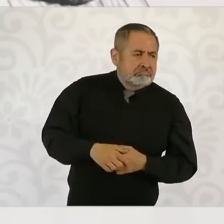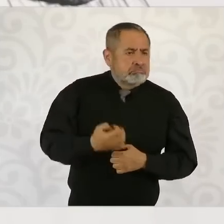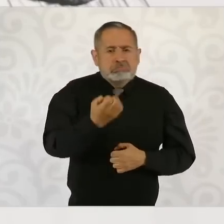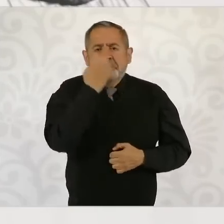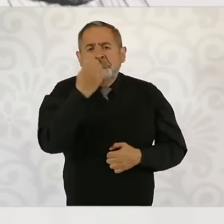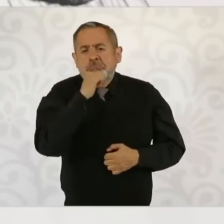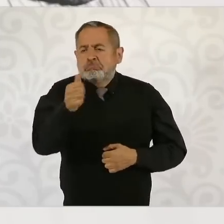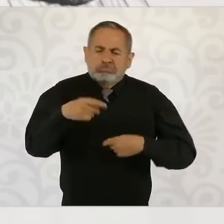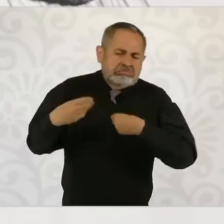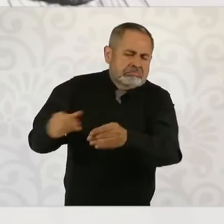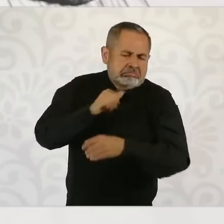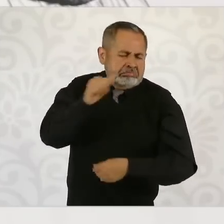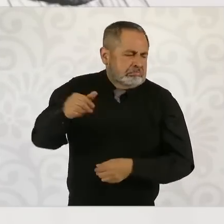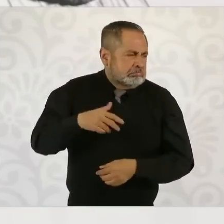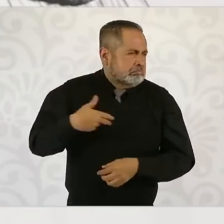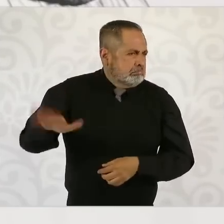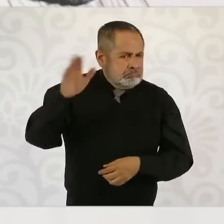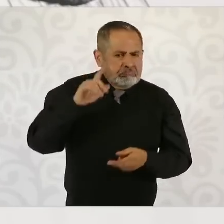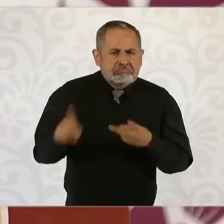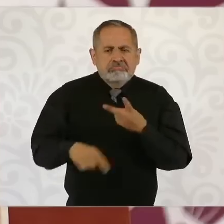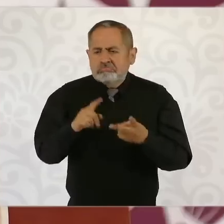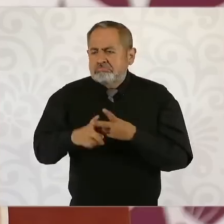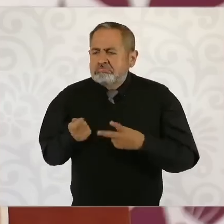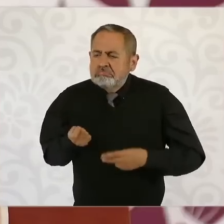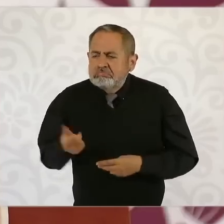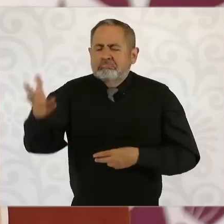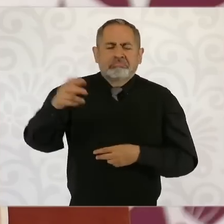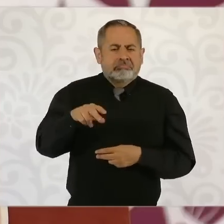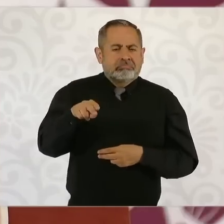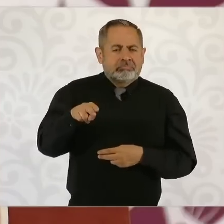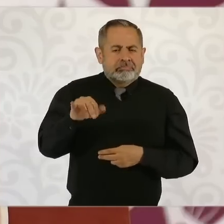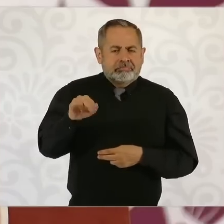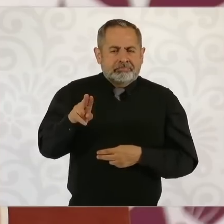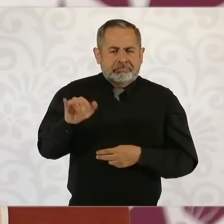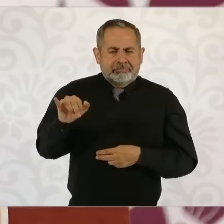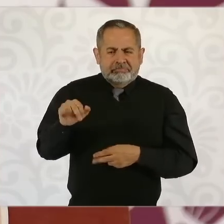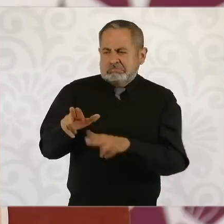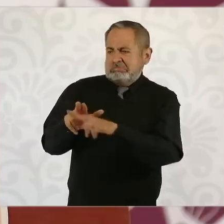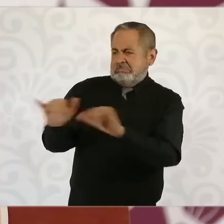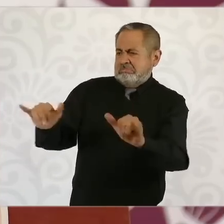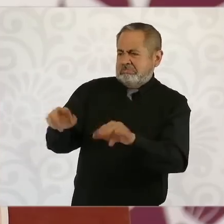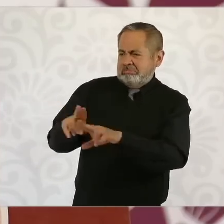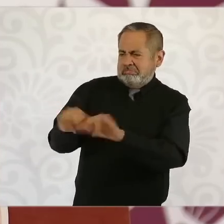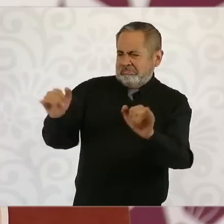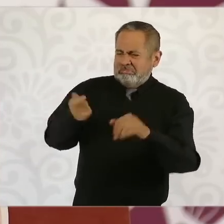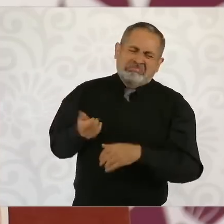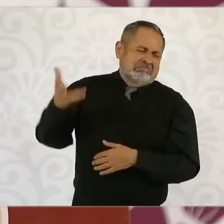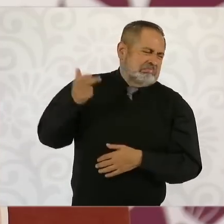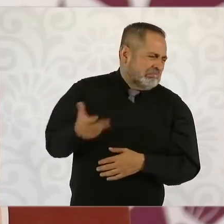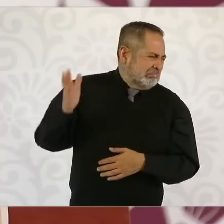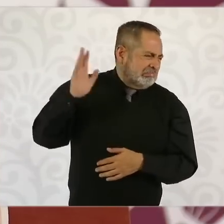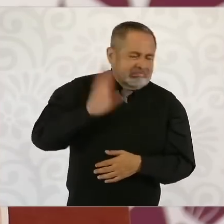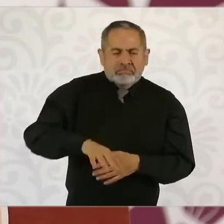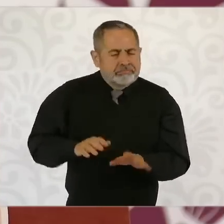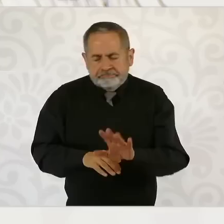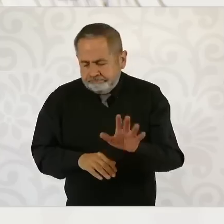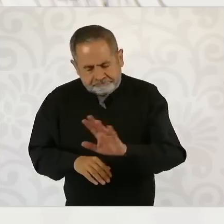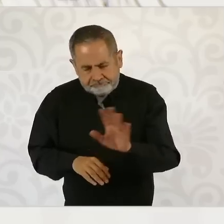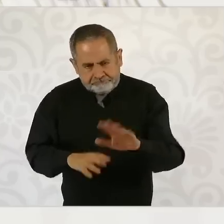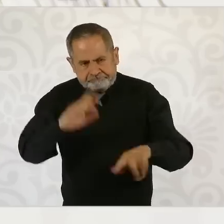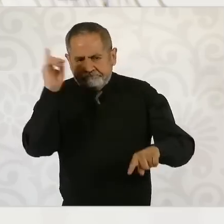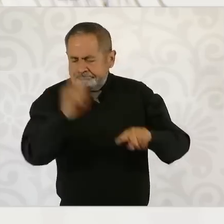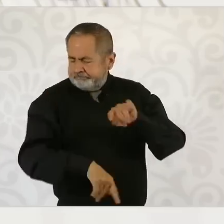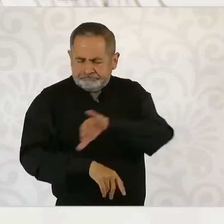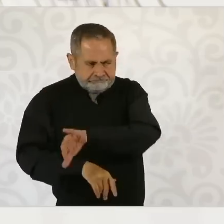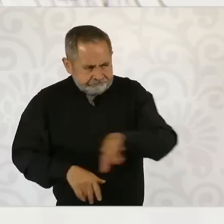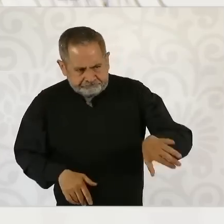públicas, se les llamaba ninis a los jóvenes. Entonces, eso se